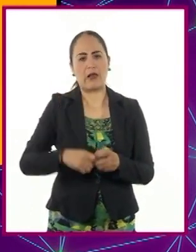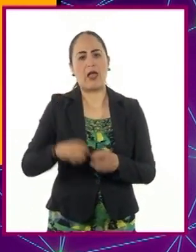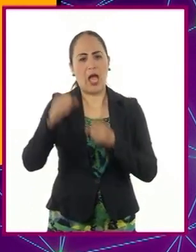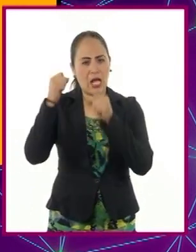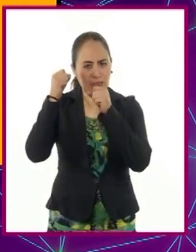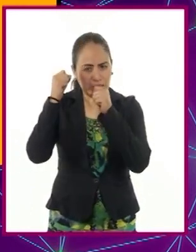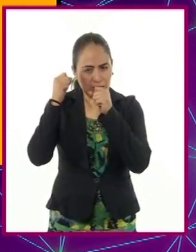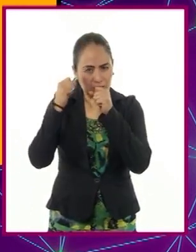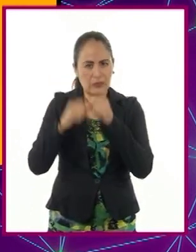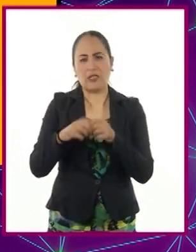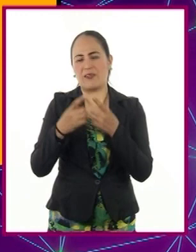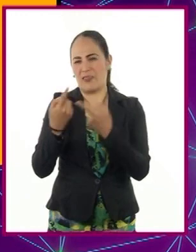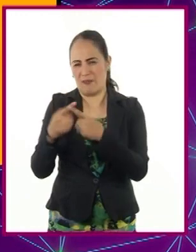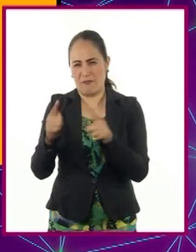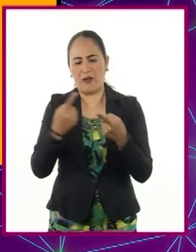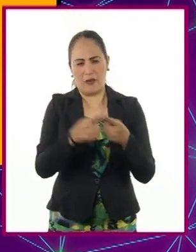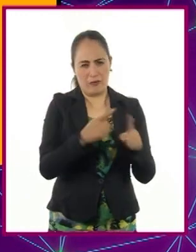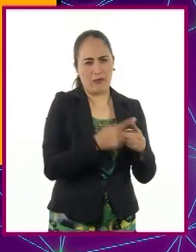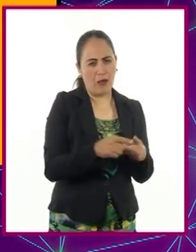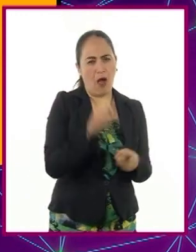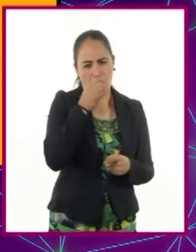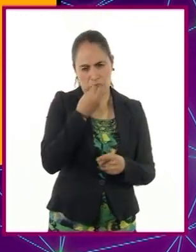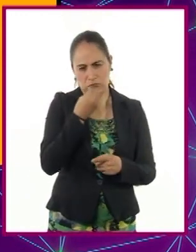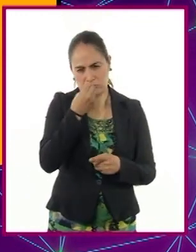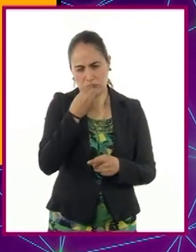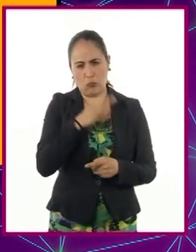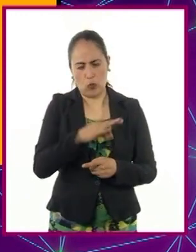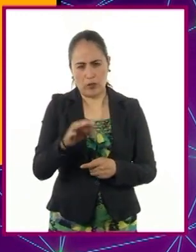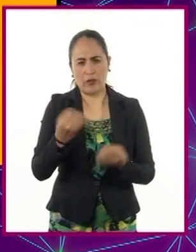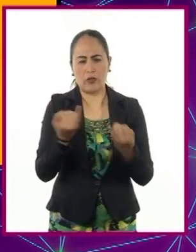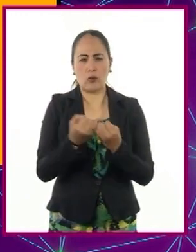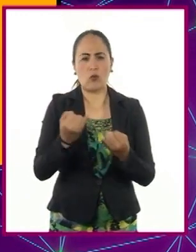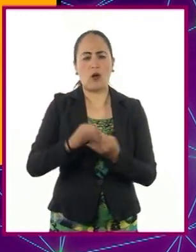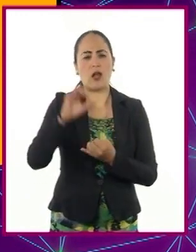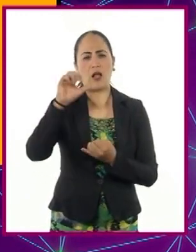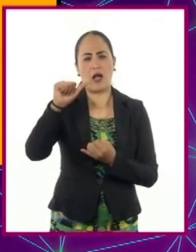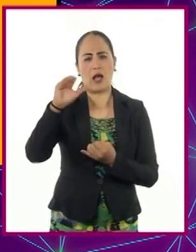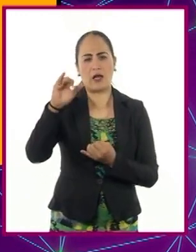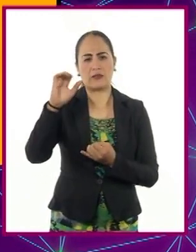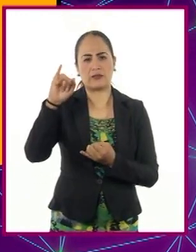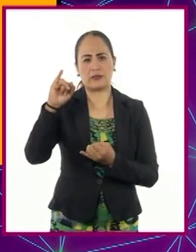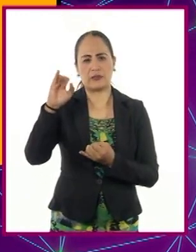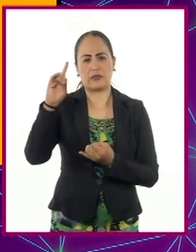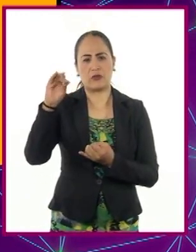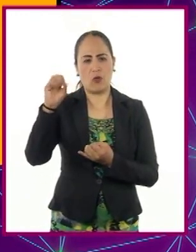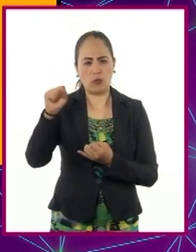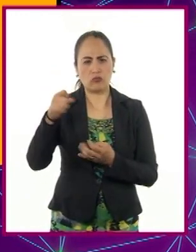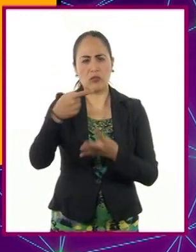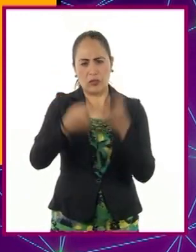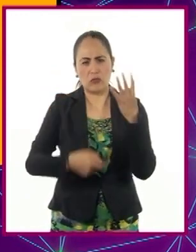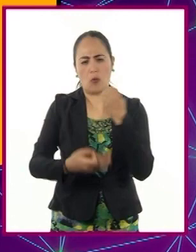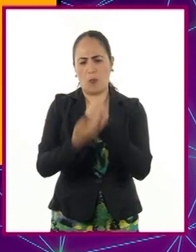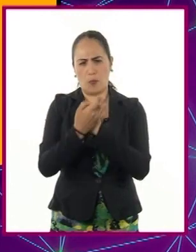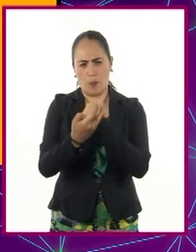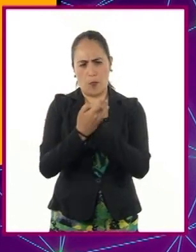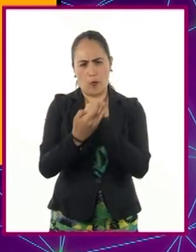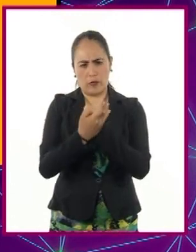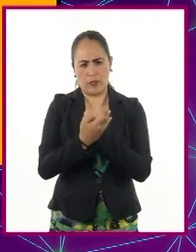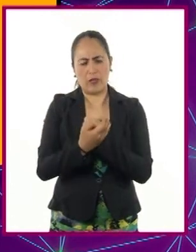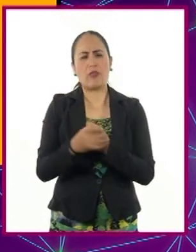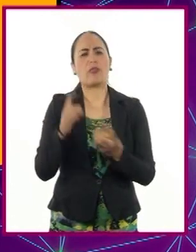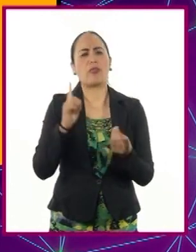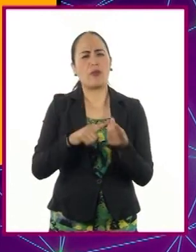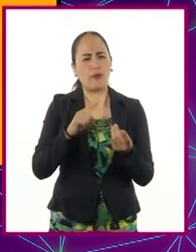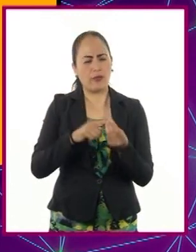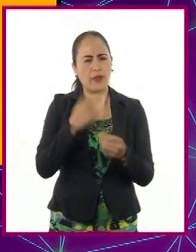zanahoria, nueces y hortalizas. También existen ácidos grasos insaturados que nos protegen de estos daños. Estos los podemos